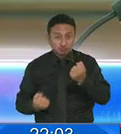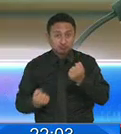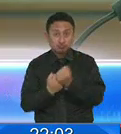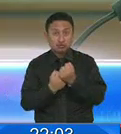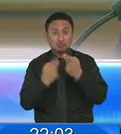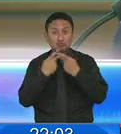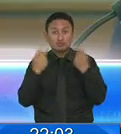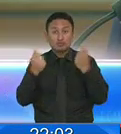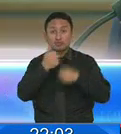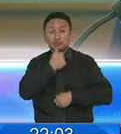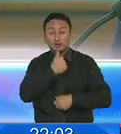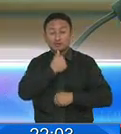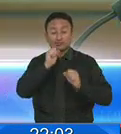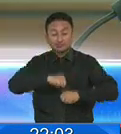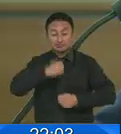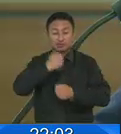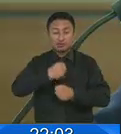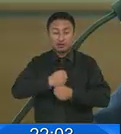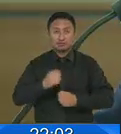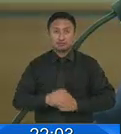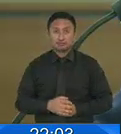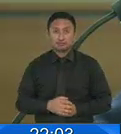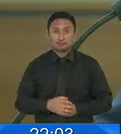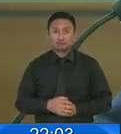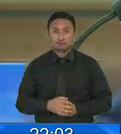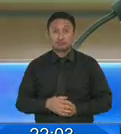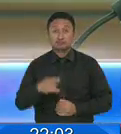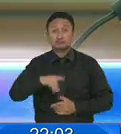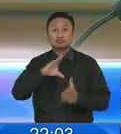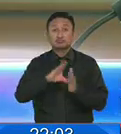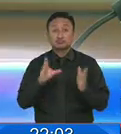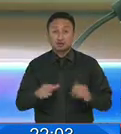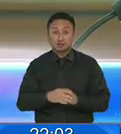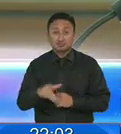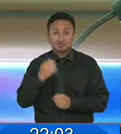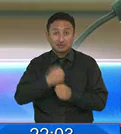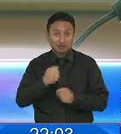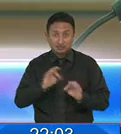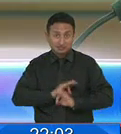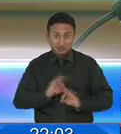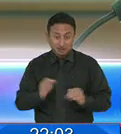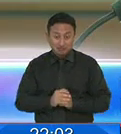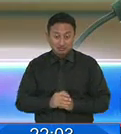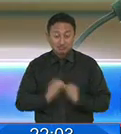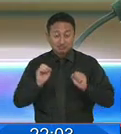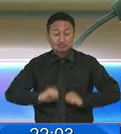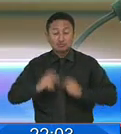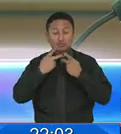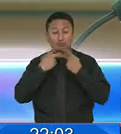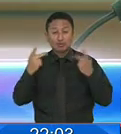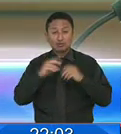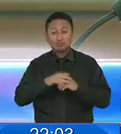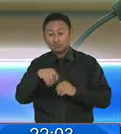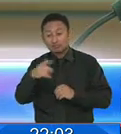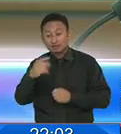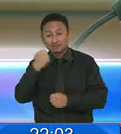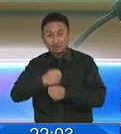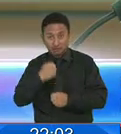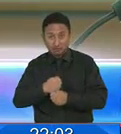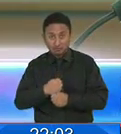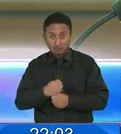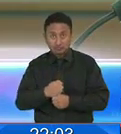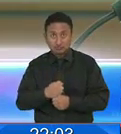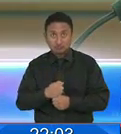públicos y privados, trabajando. Los ciudadanos quedarían sin empleos, que salgan del sector público, la masa salarial,